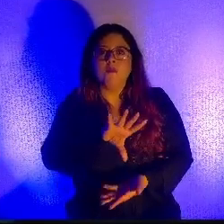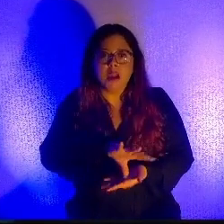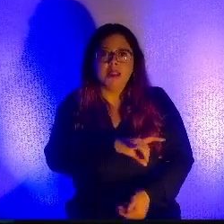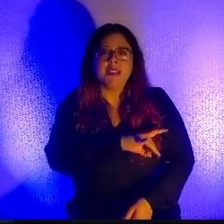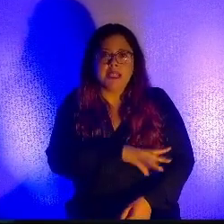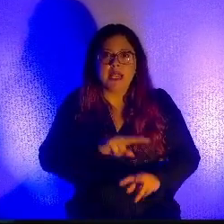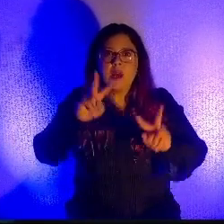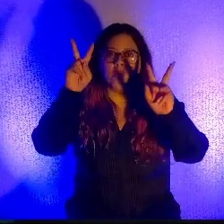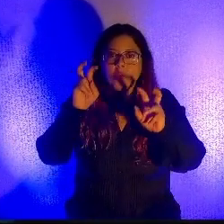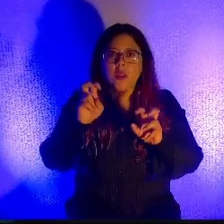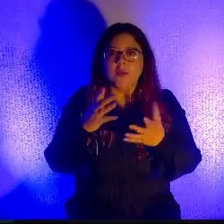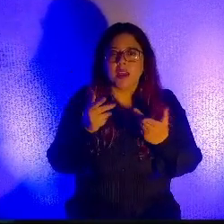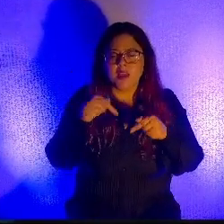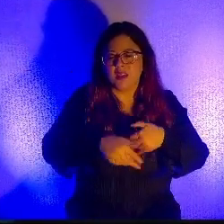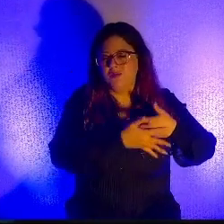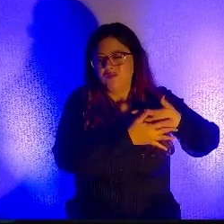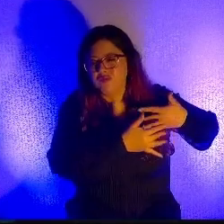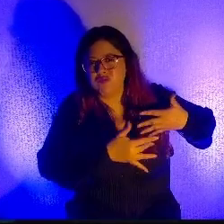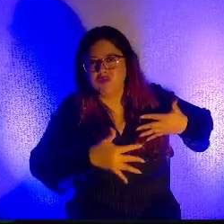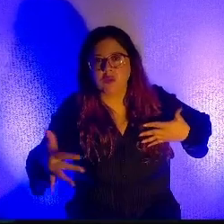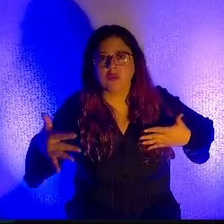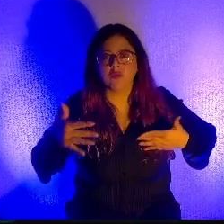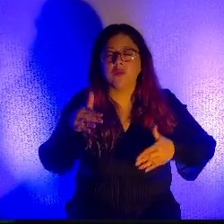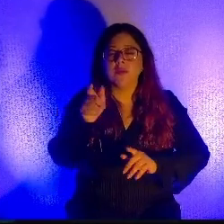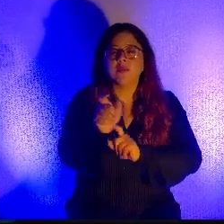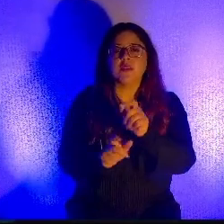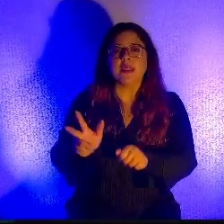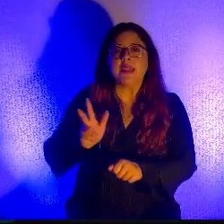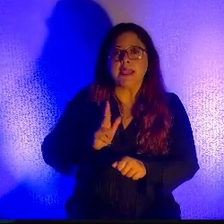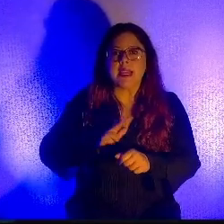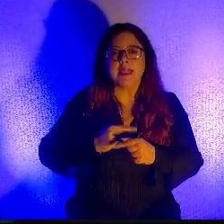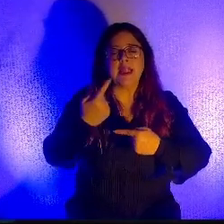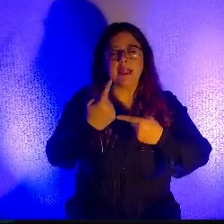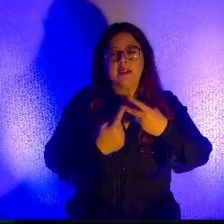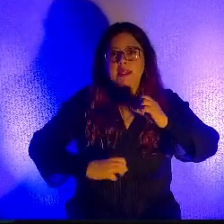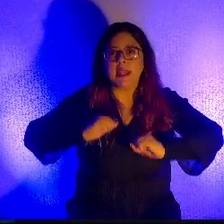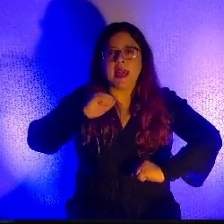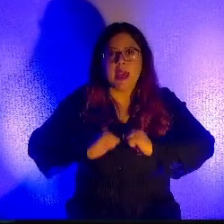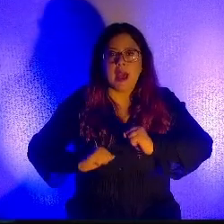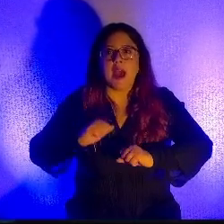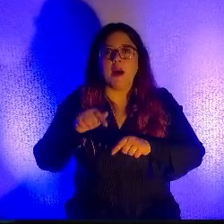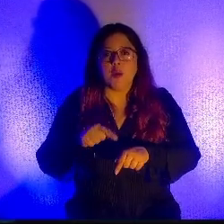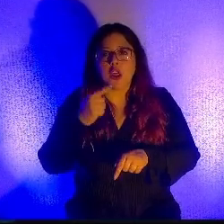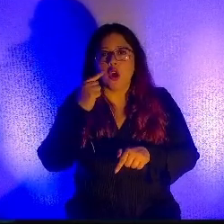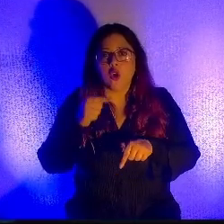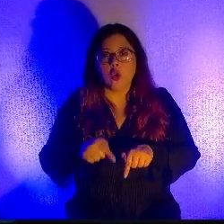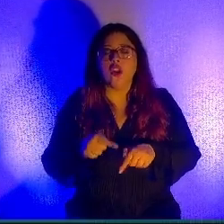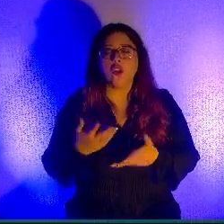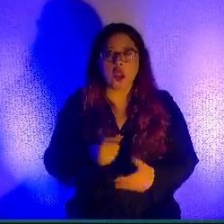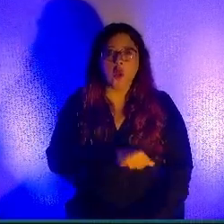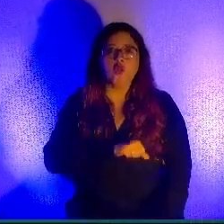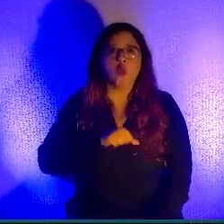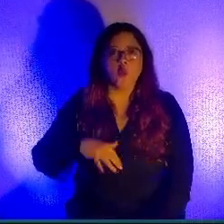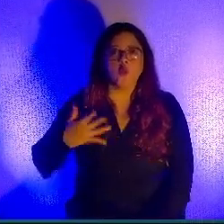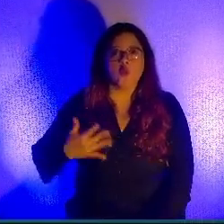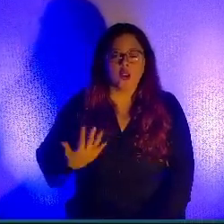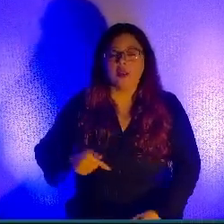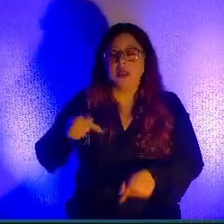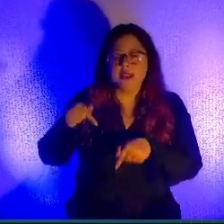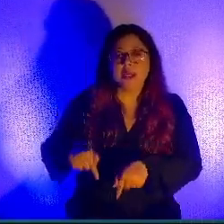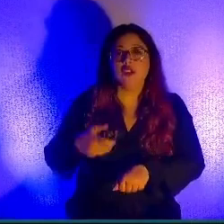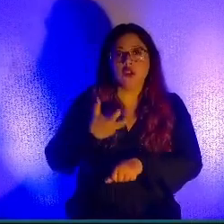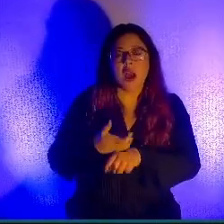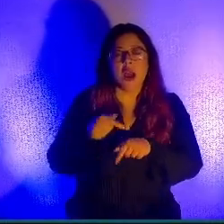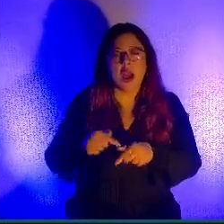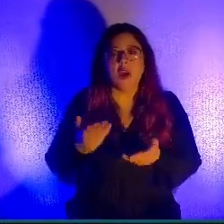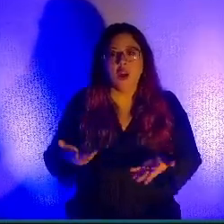una visión de larguísimo plazo y estamos con clientes en todas las Industrias que para nosotros de nuevo es un super orgullo eso que tenemos